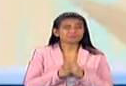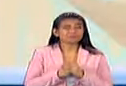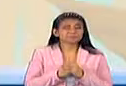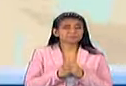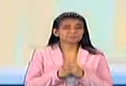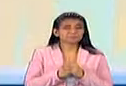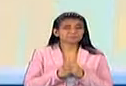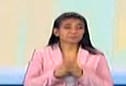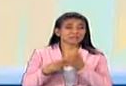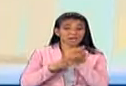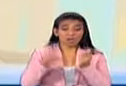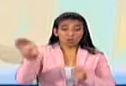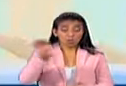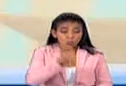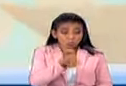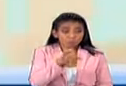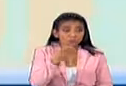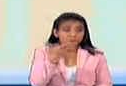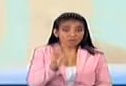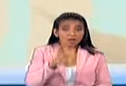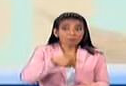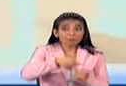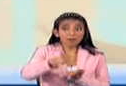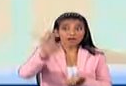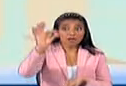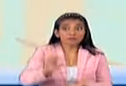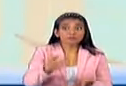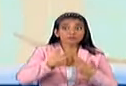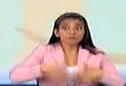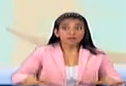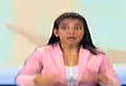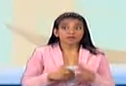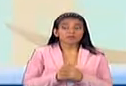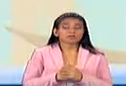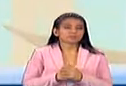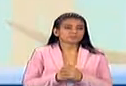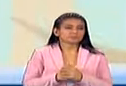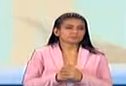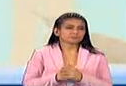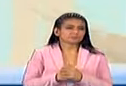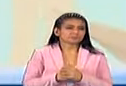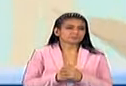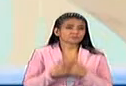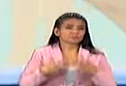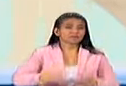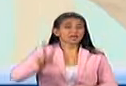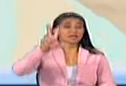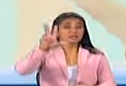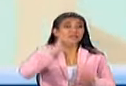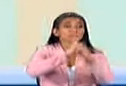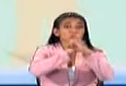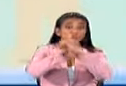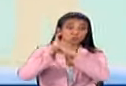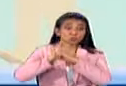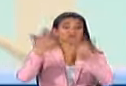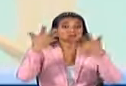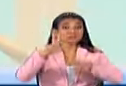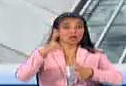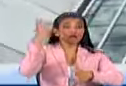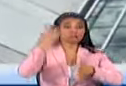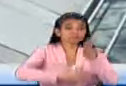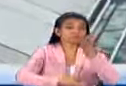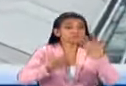de recursos cobrados indebidamente. Tenemos 13 instituciones